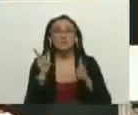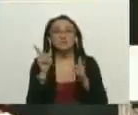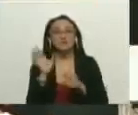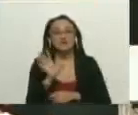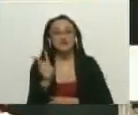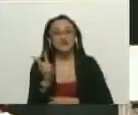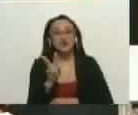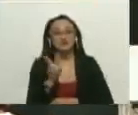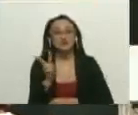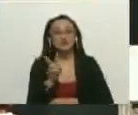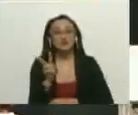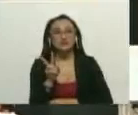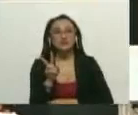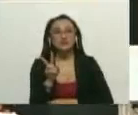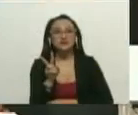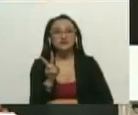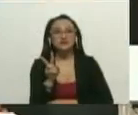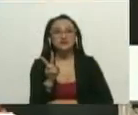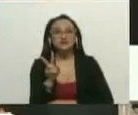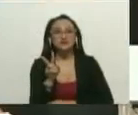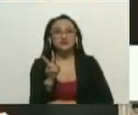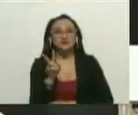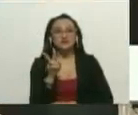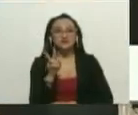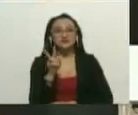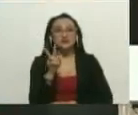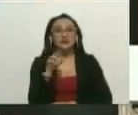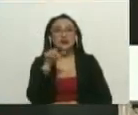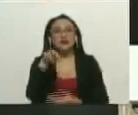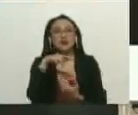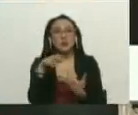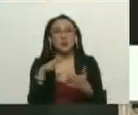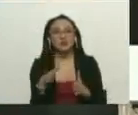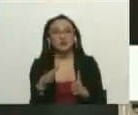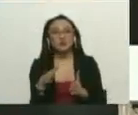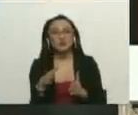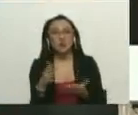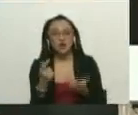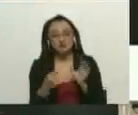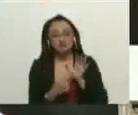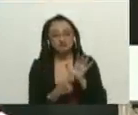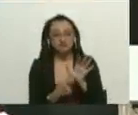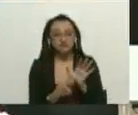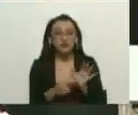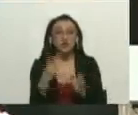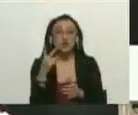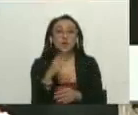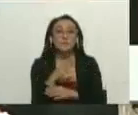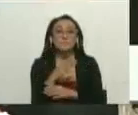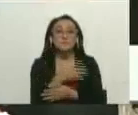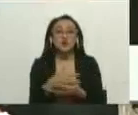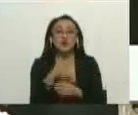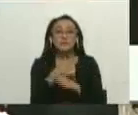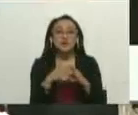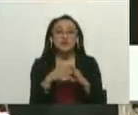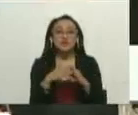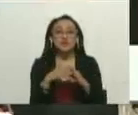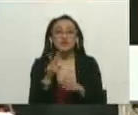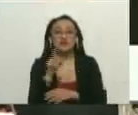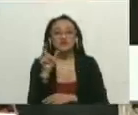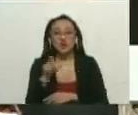Venezuela esta revolución le diera luz a 2,5 millones de venezolanos y